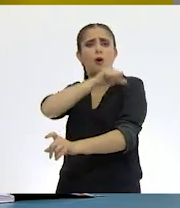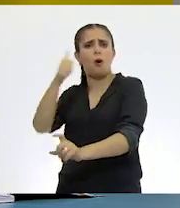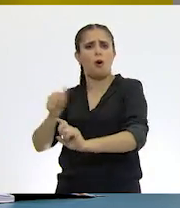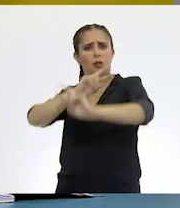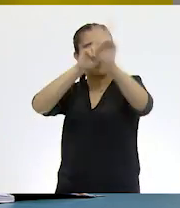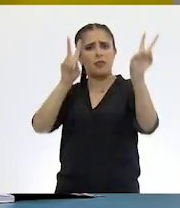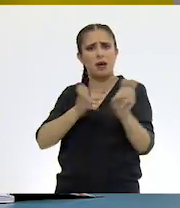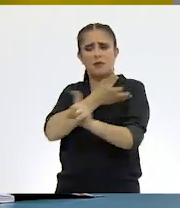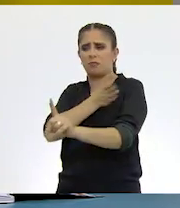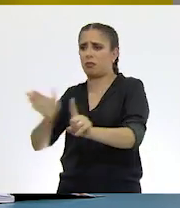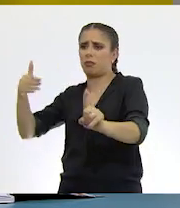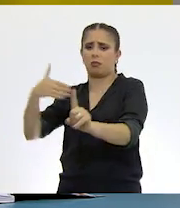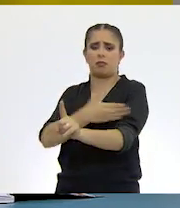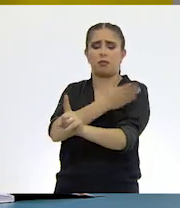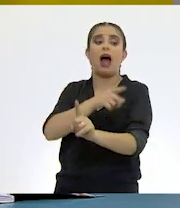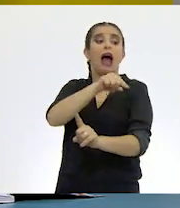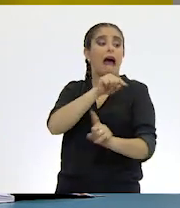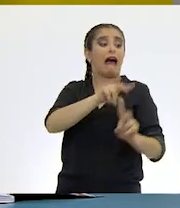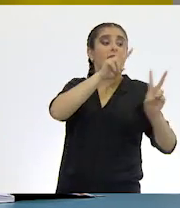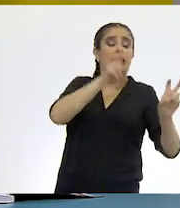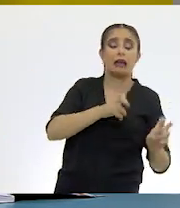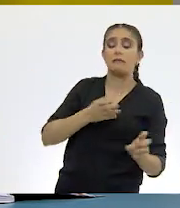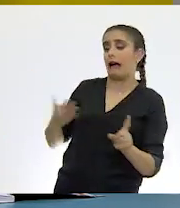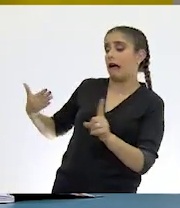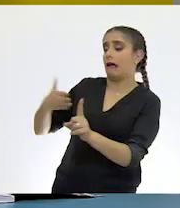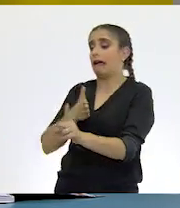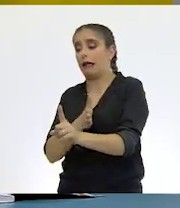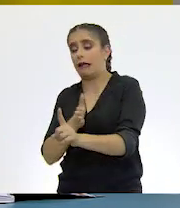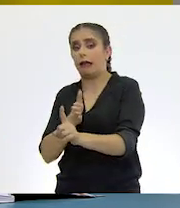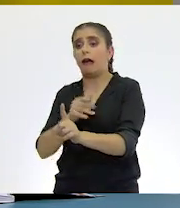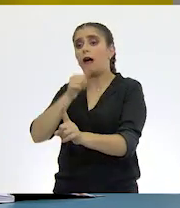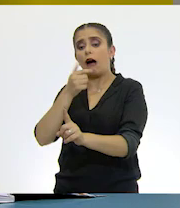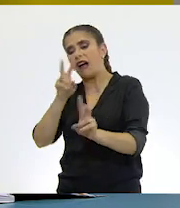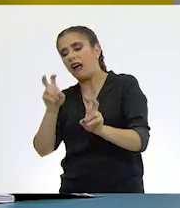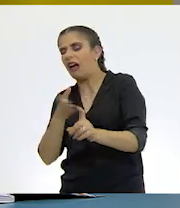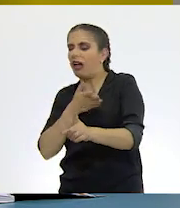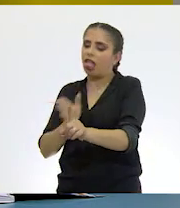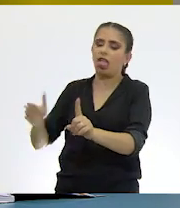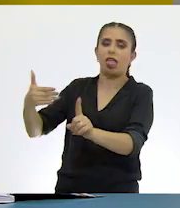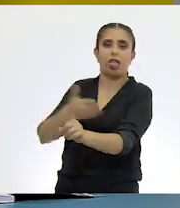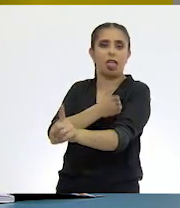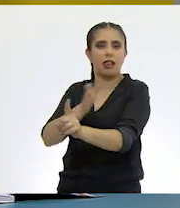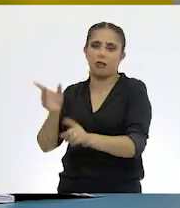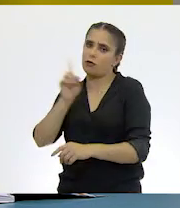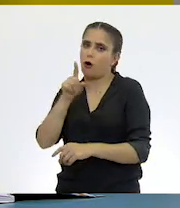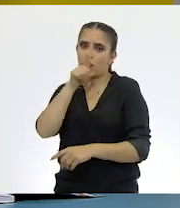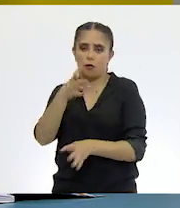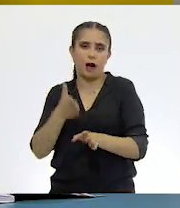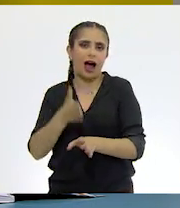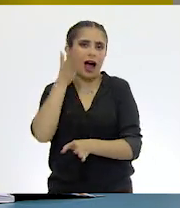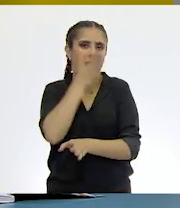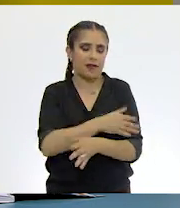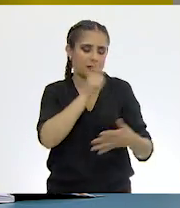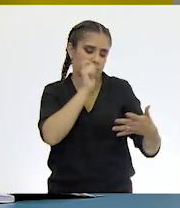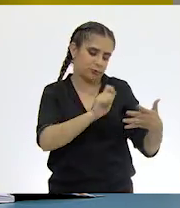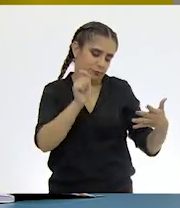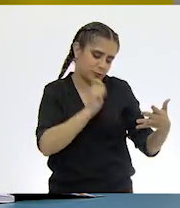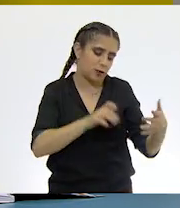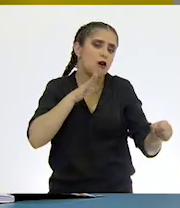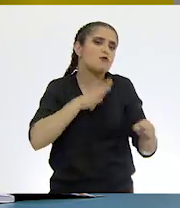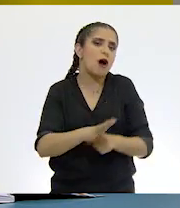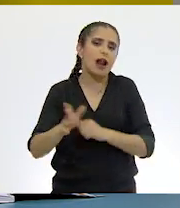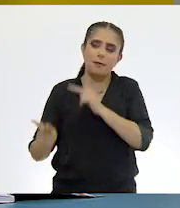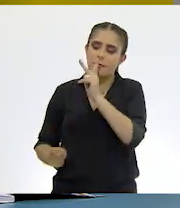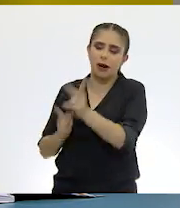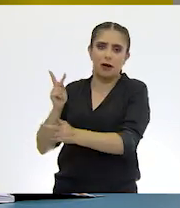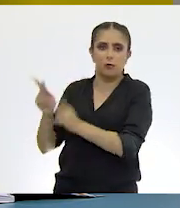momento incorporar otras 3 que se nos ocurran. Entonces tenemos que tener ya una claridad en qué preguntas son las que vamos a